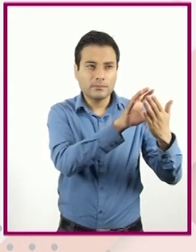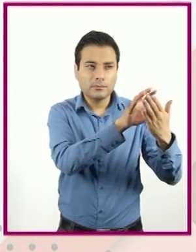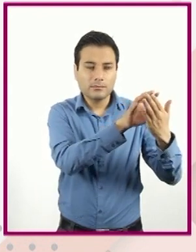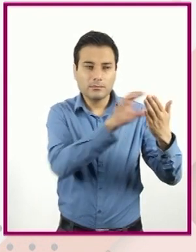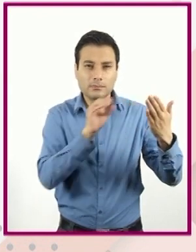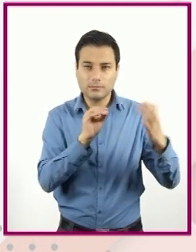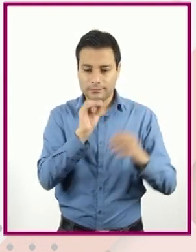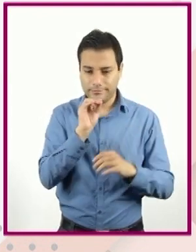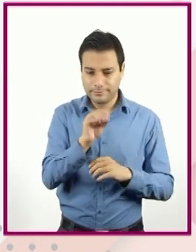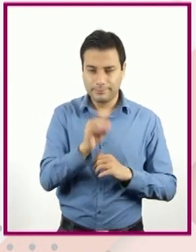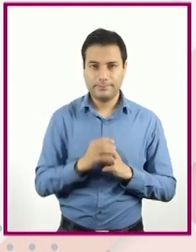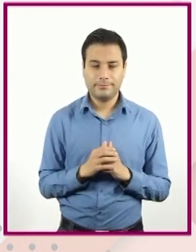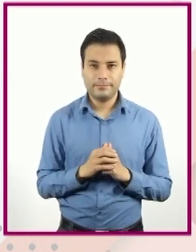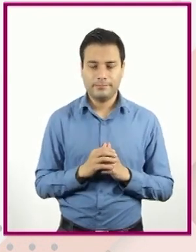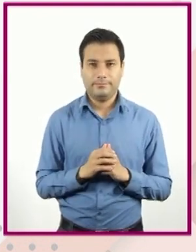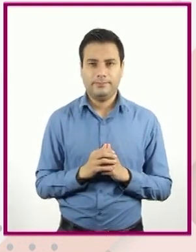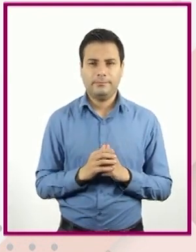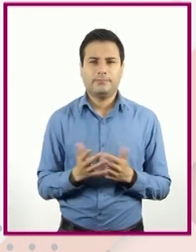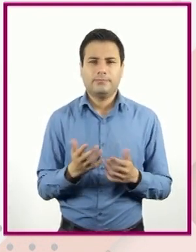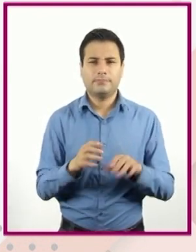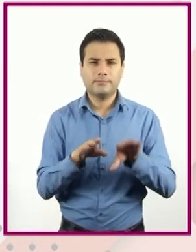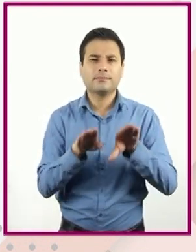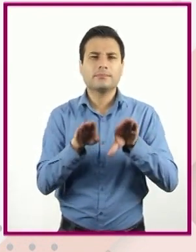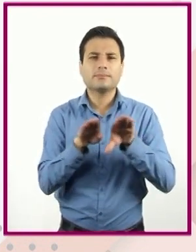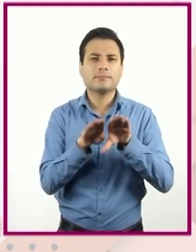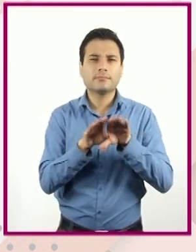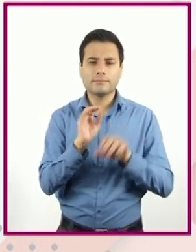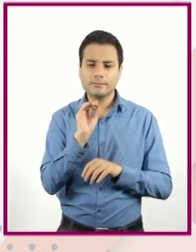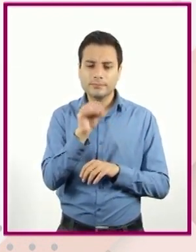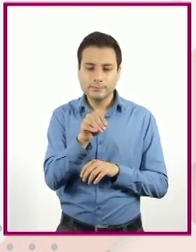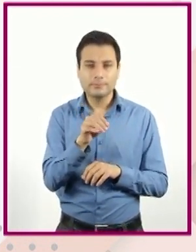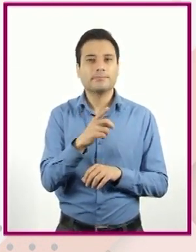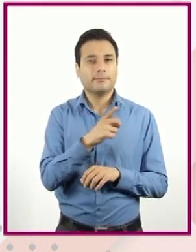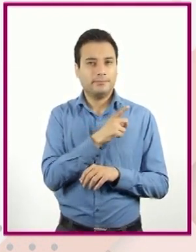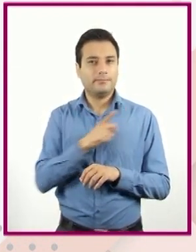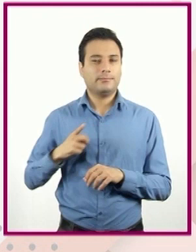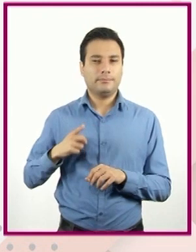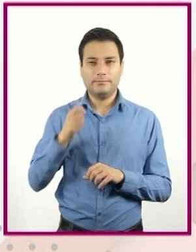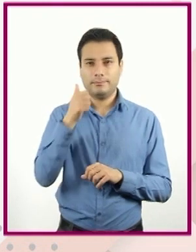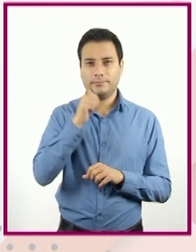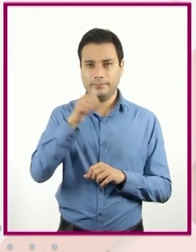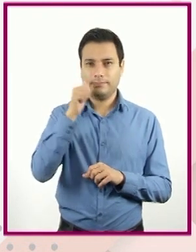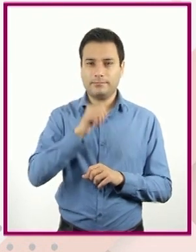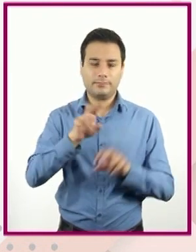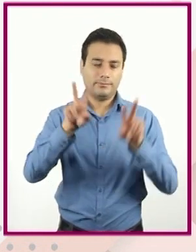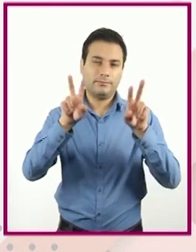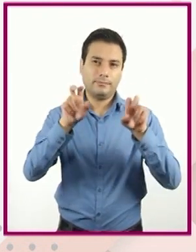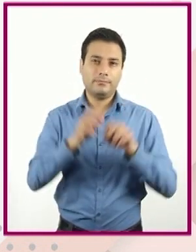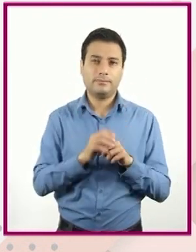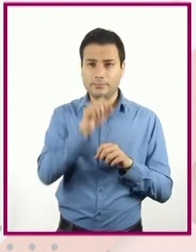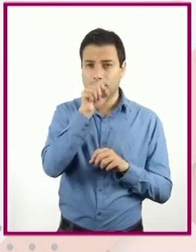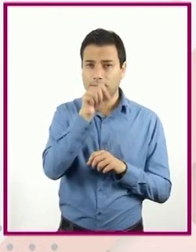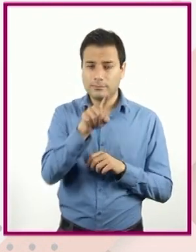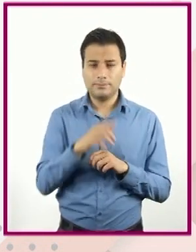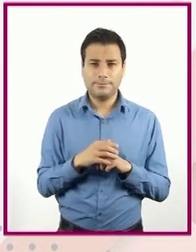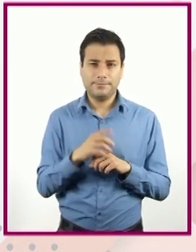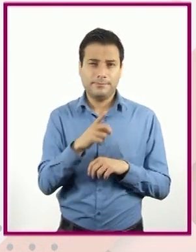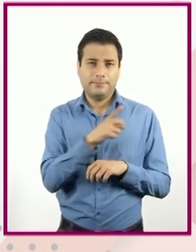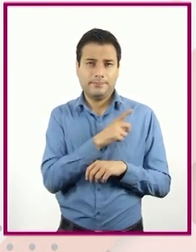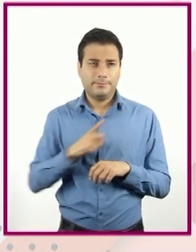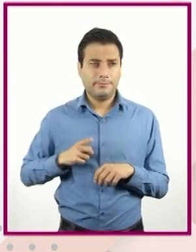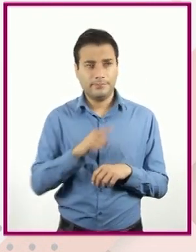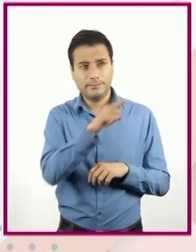una cita textual, se debe colocar el texto entre comillas. También se utiliza para citar las palabras de un